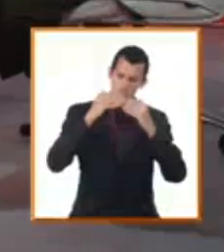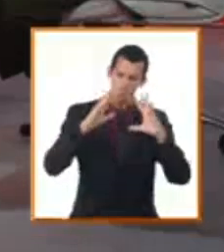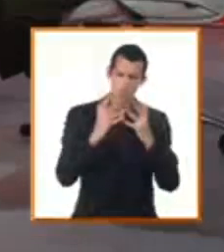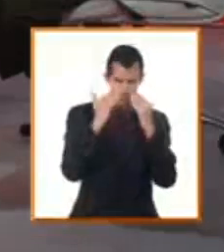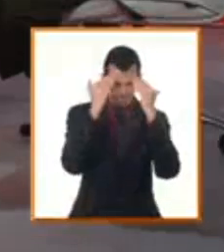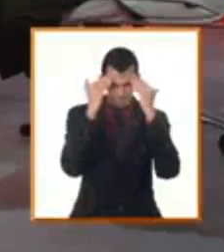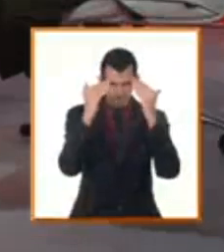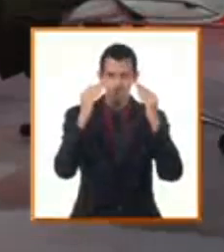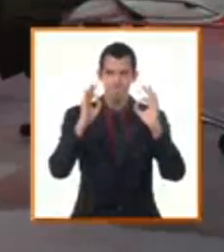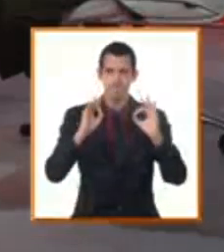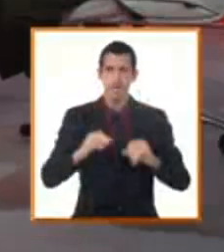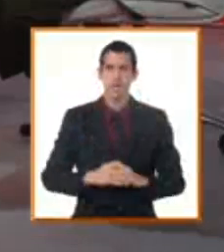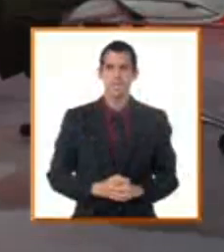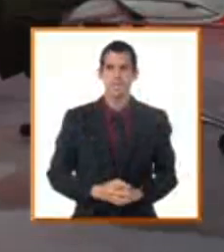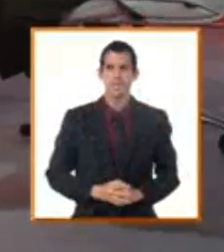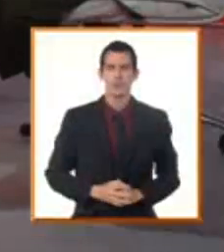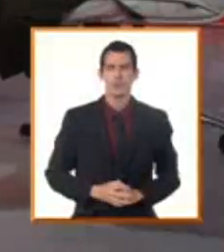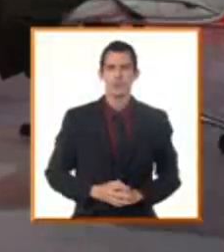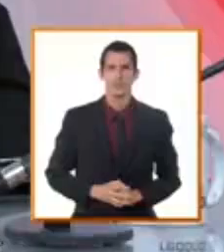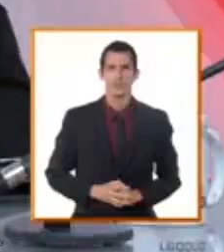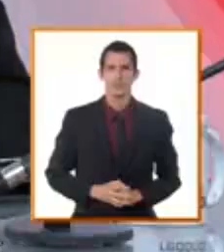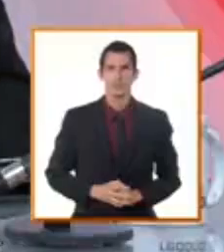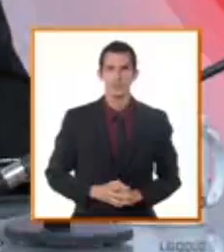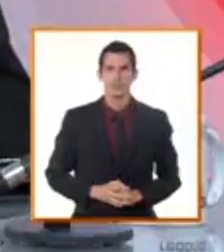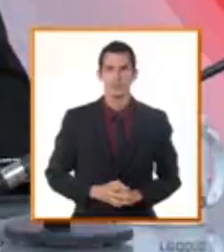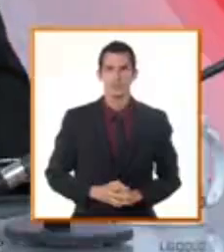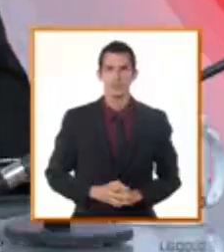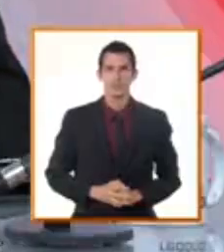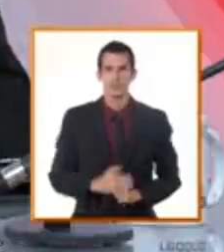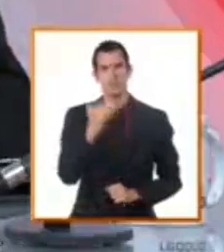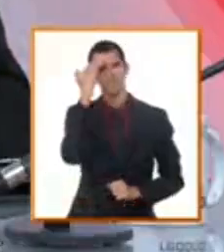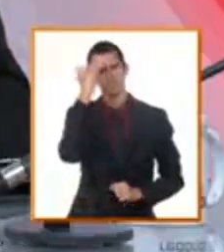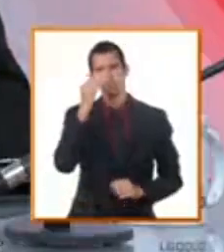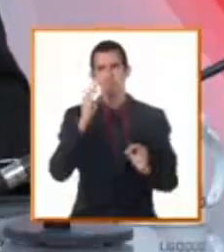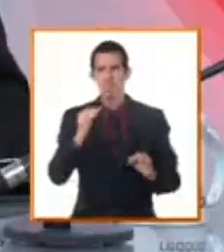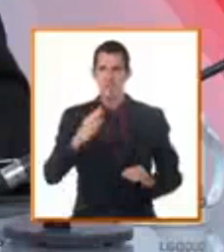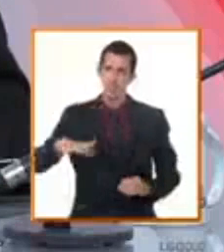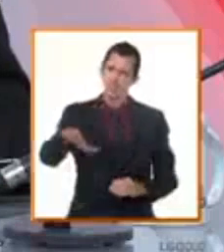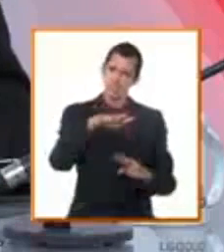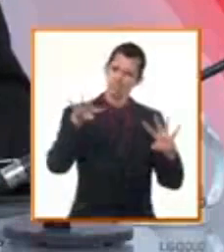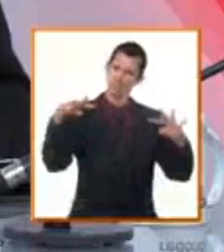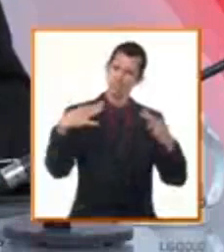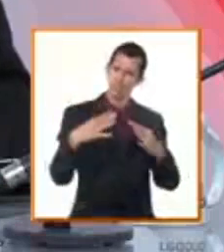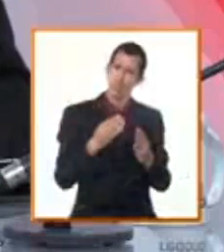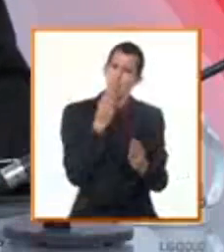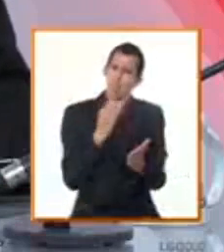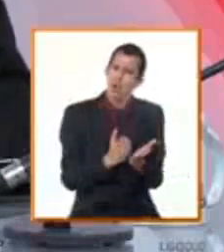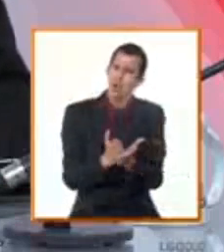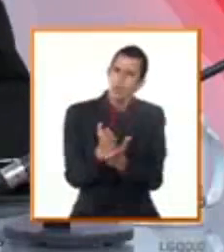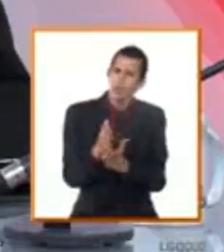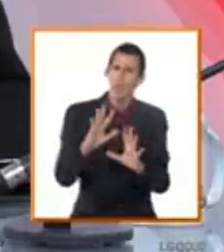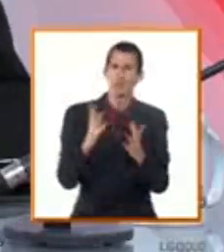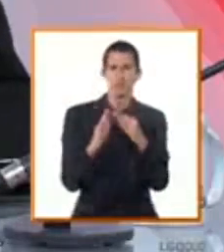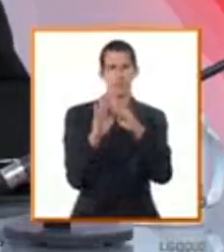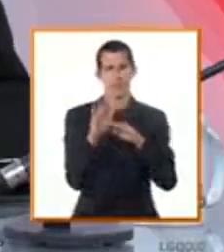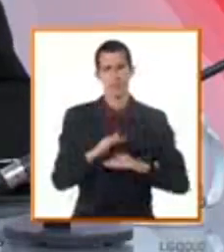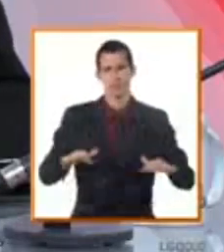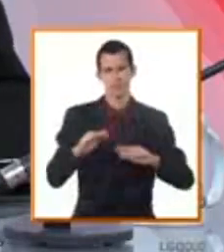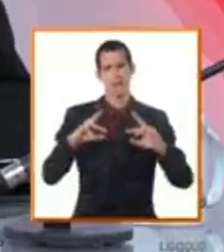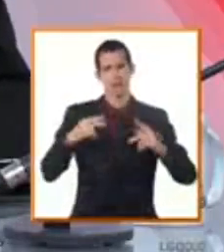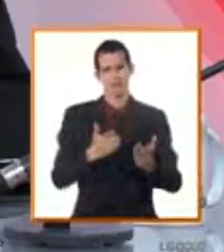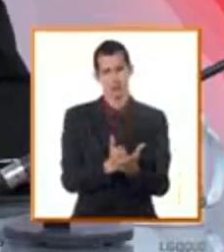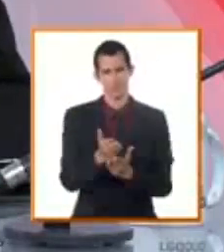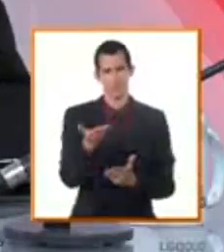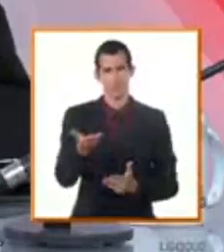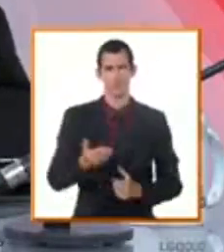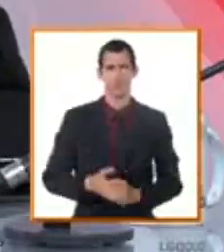tema de las drogas en nuestro país, y a nuestros televidentes, por supuesto, los invito a que nos acompañen mañana en una nueva mesa